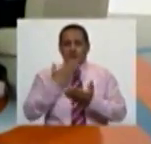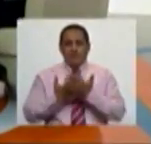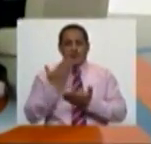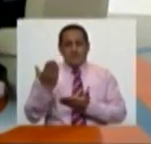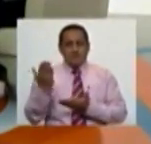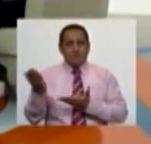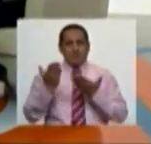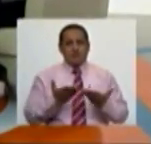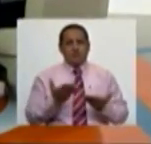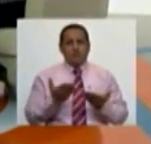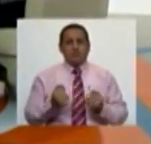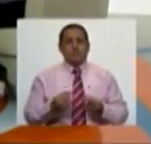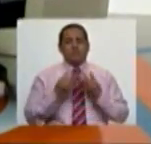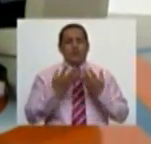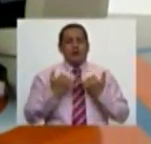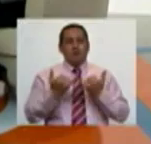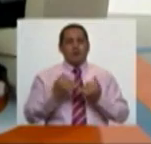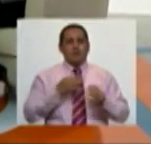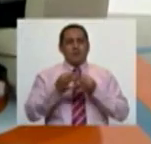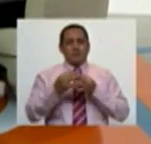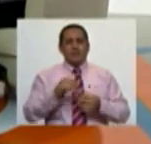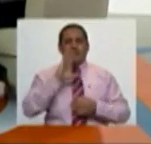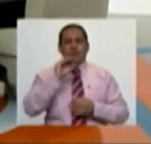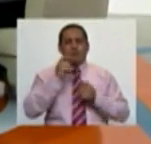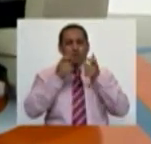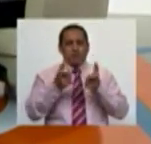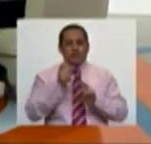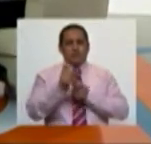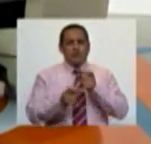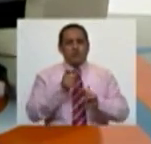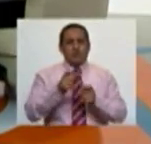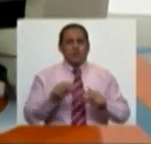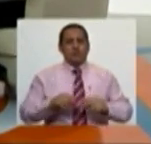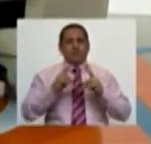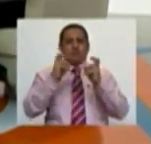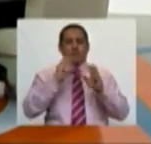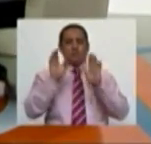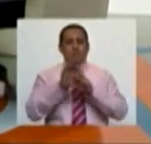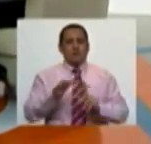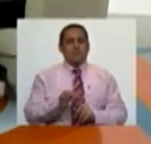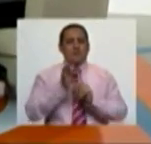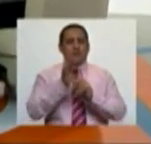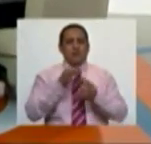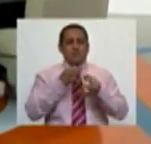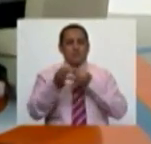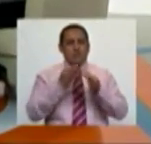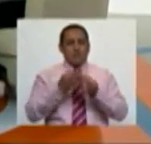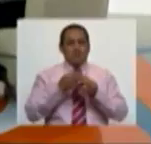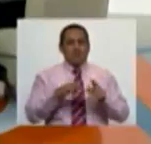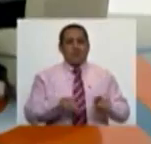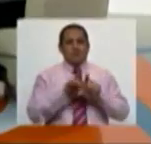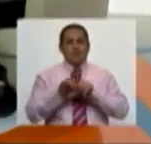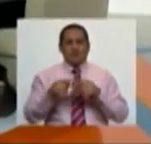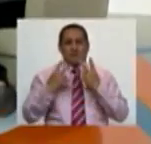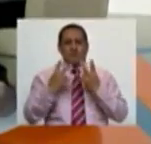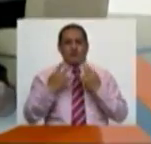Doctor Thom, muchas gracias, bienvenido. Y bueno, hablamos de seguridad ciudadana, pero de un caso en particular, ya luego nos extendemos